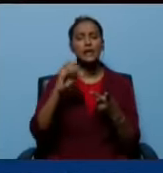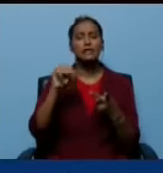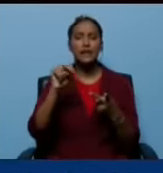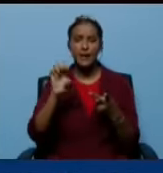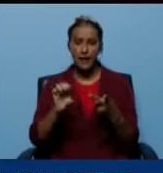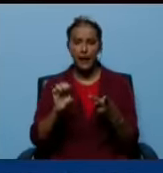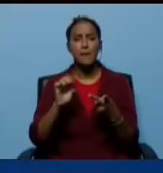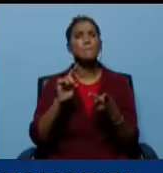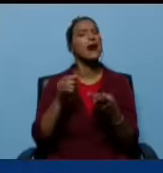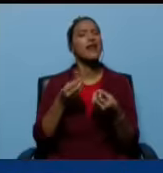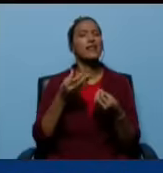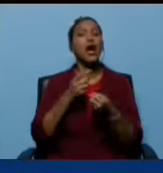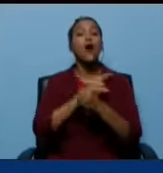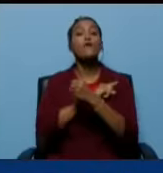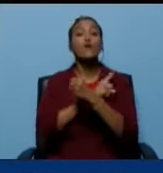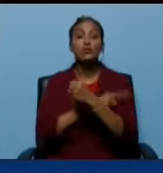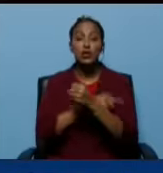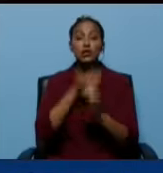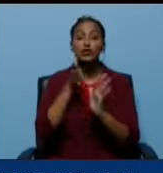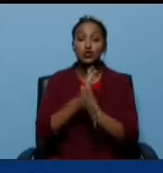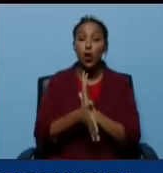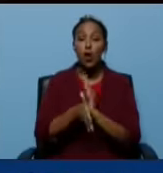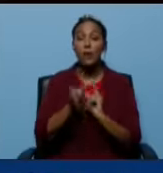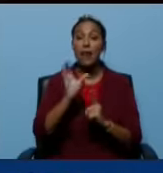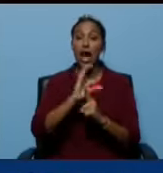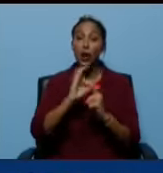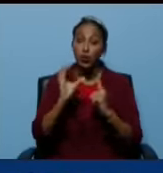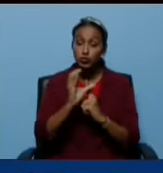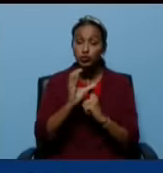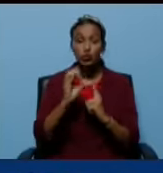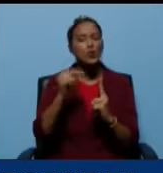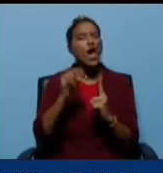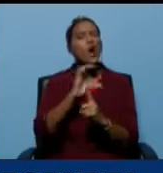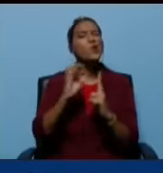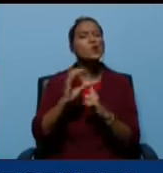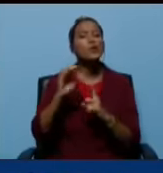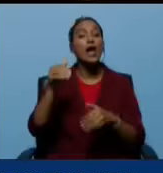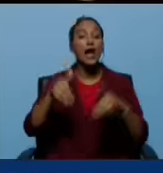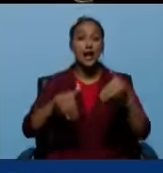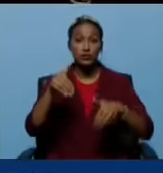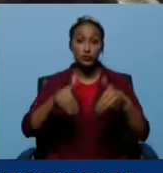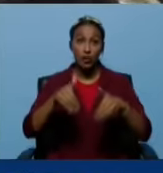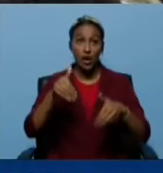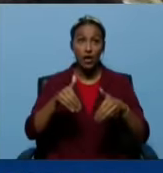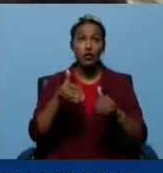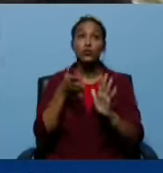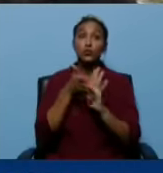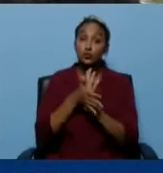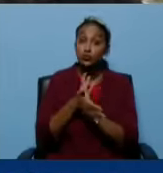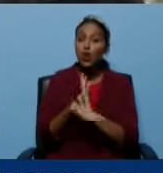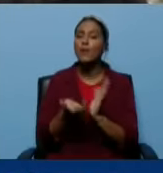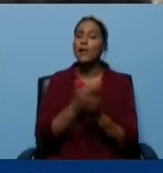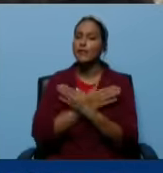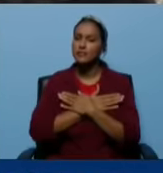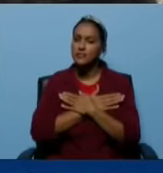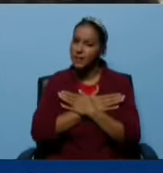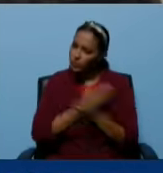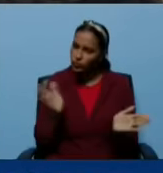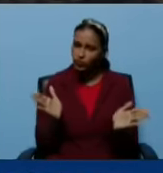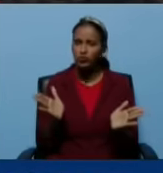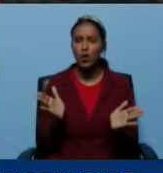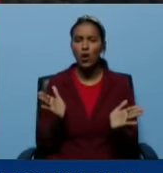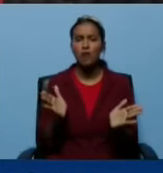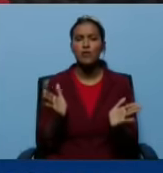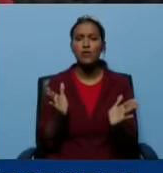y fortalecer la cultura electoral como medios novedosos puestos a disposición de la